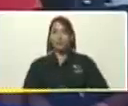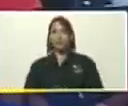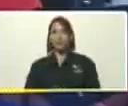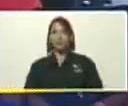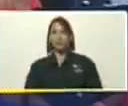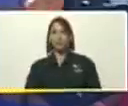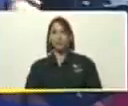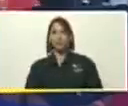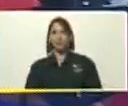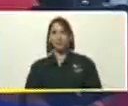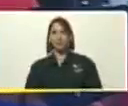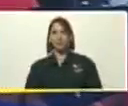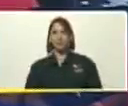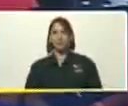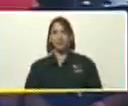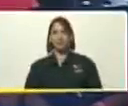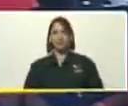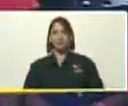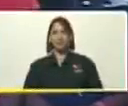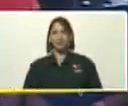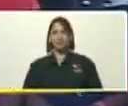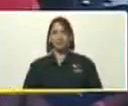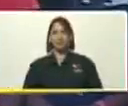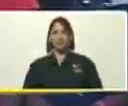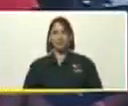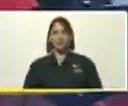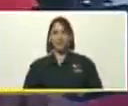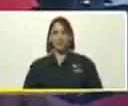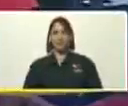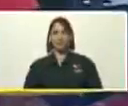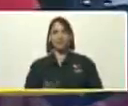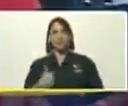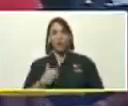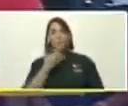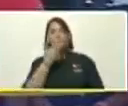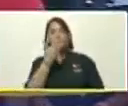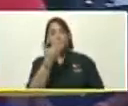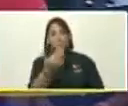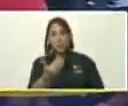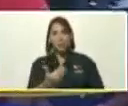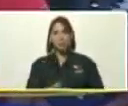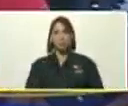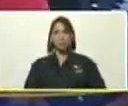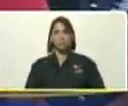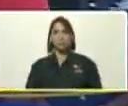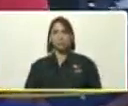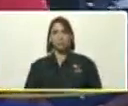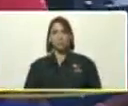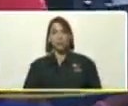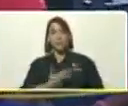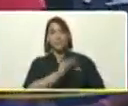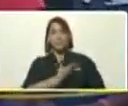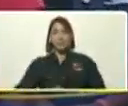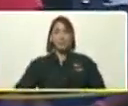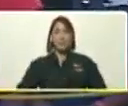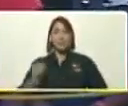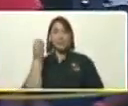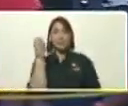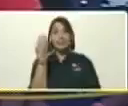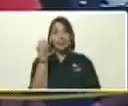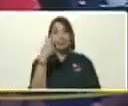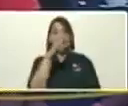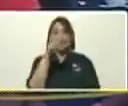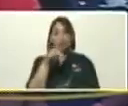Y yo le pido al presidente de la Asamblea Nacional,